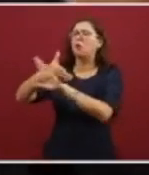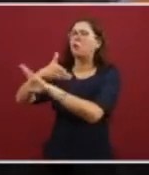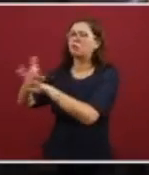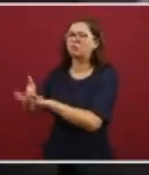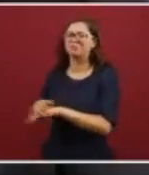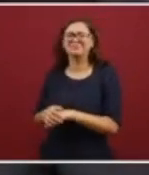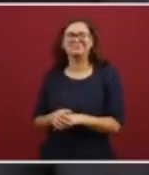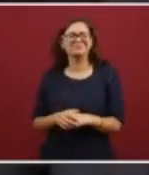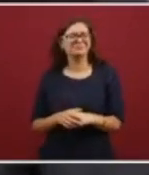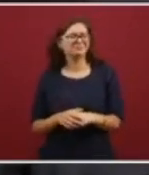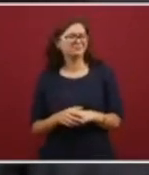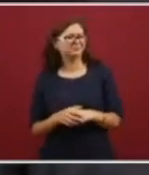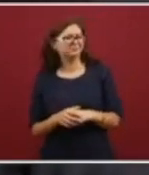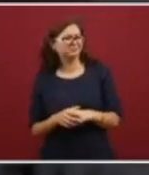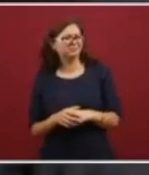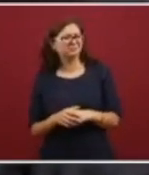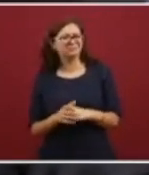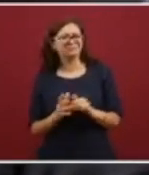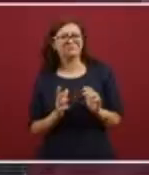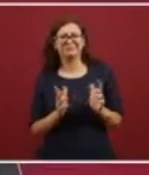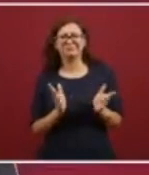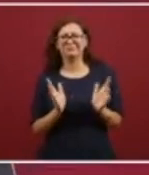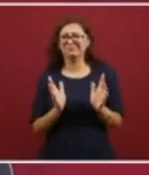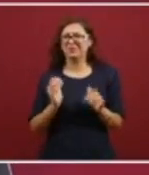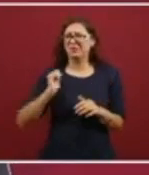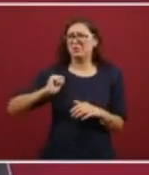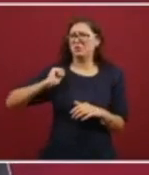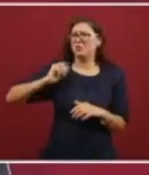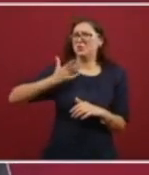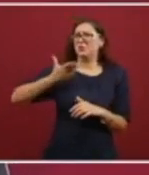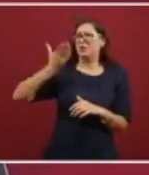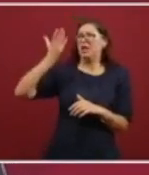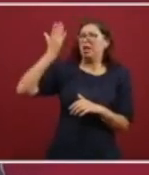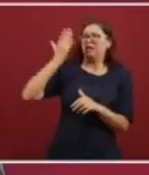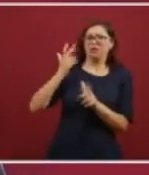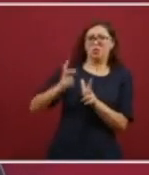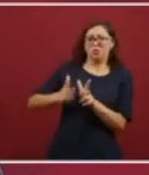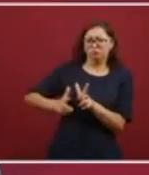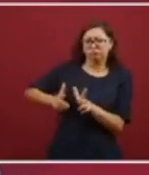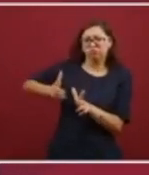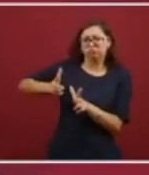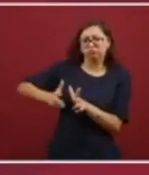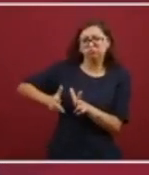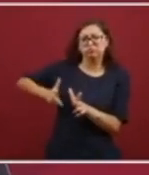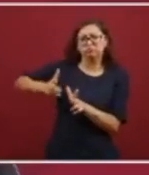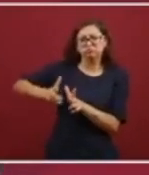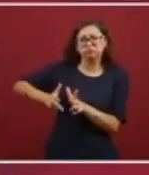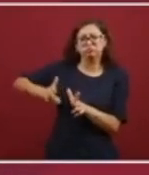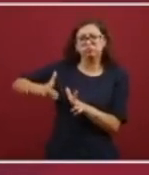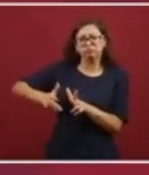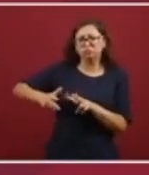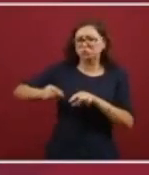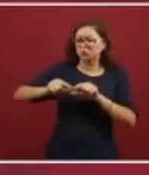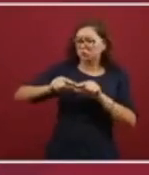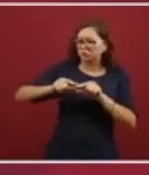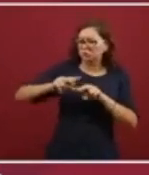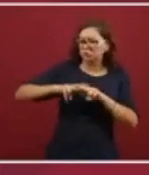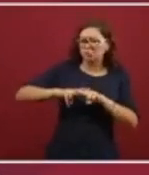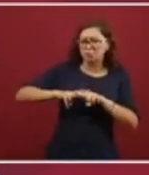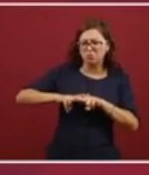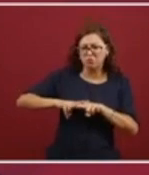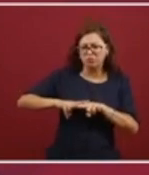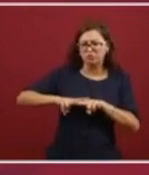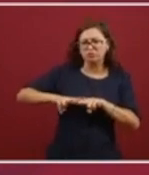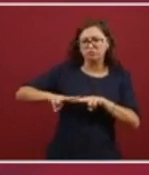es utilizar la vía del ferrocarril que se inició cuando era presidente de